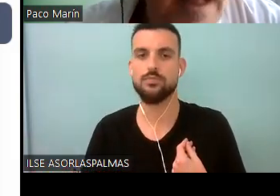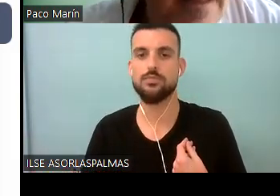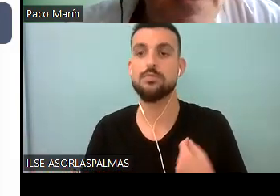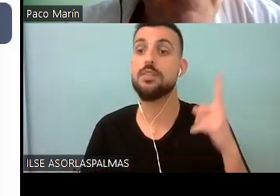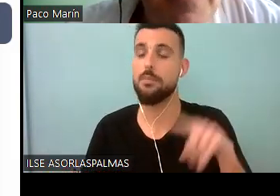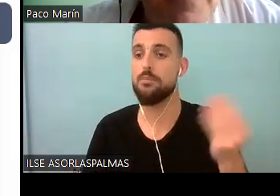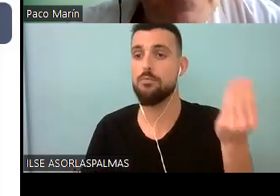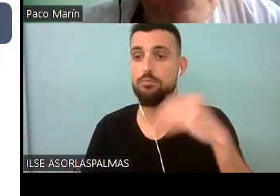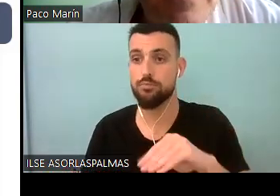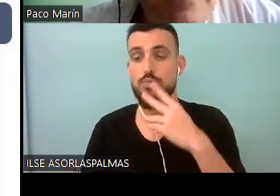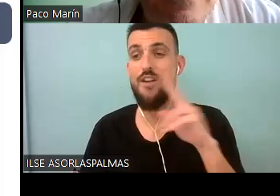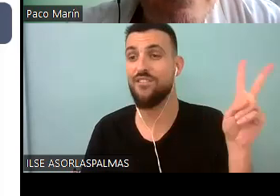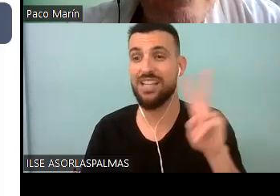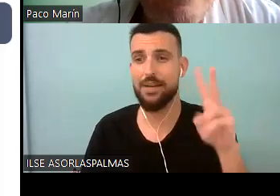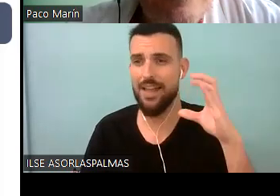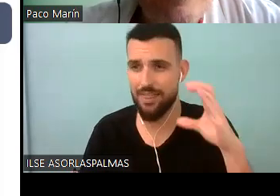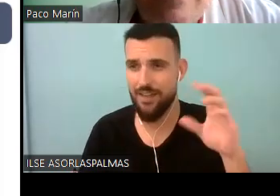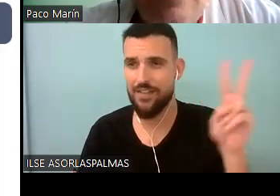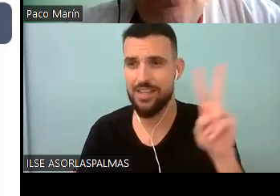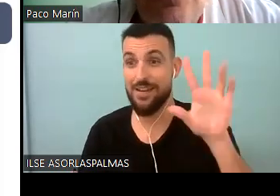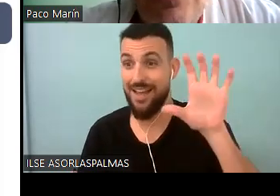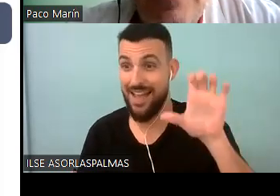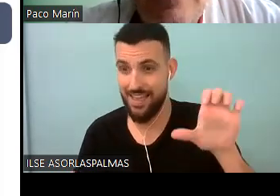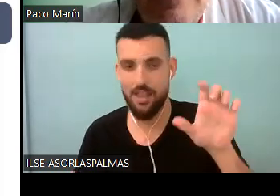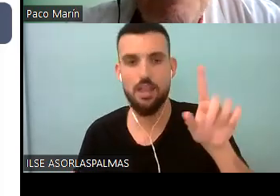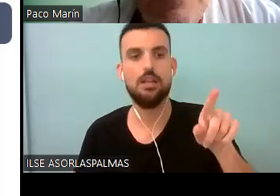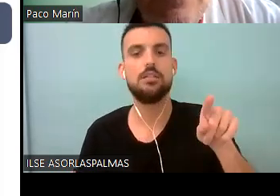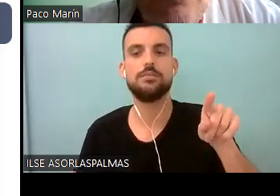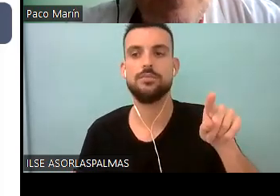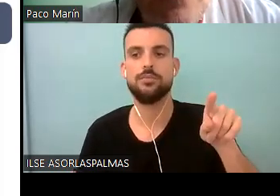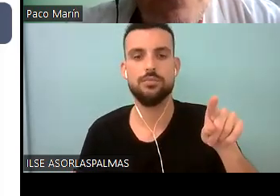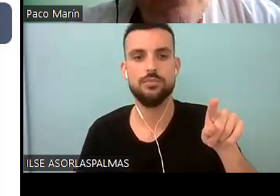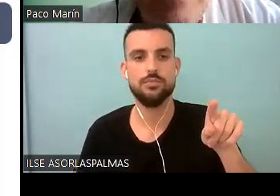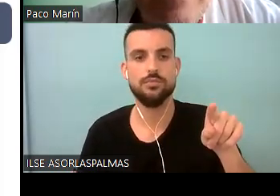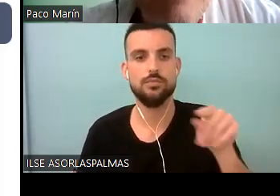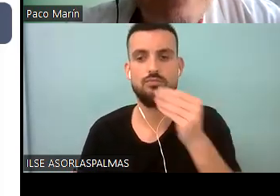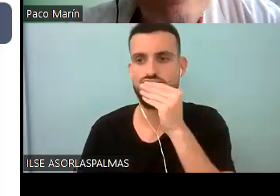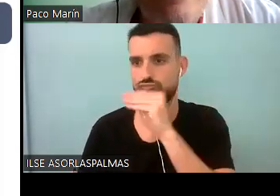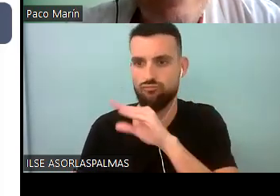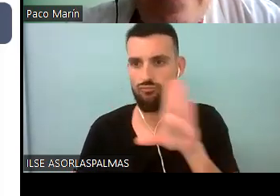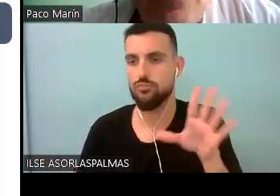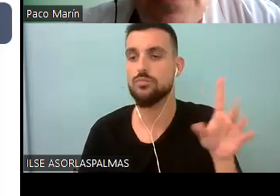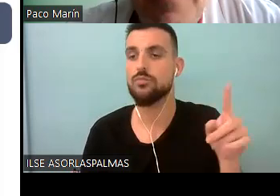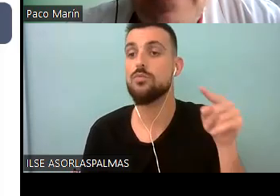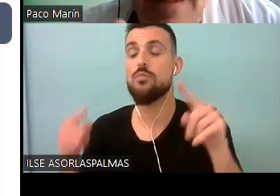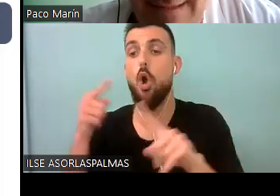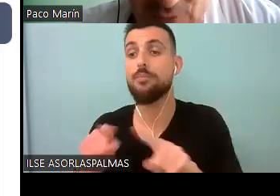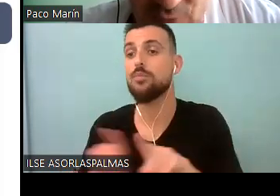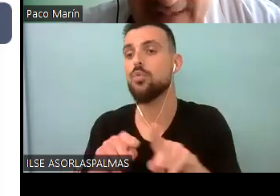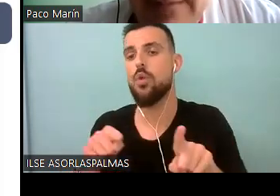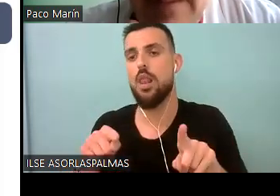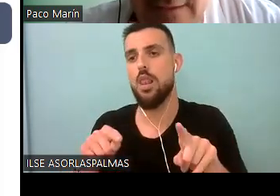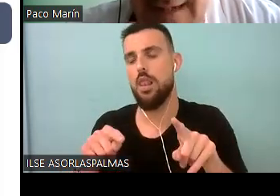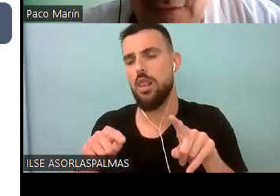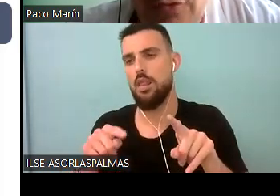algunos antioxidantes, vitamina C, vitamina E, que serían los más adecuados para evitar la degeneración a nivel